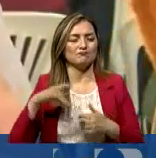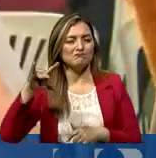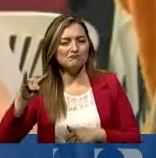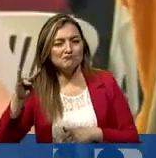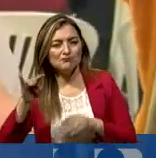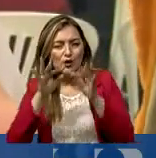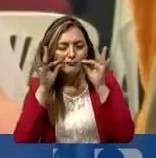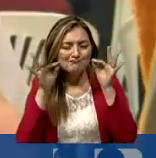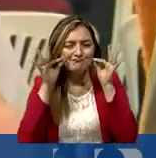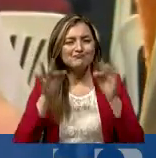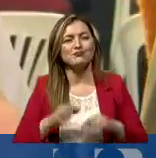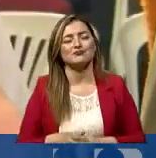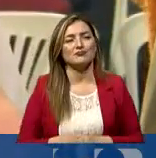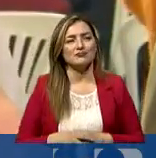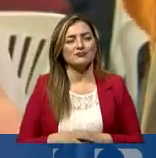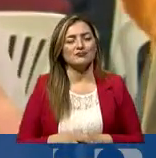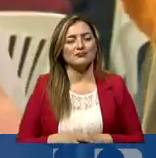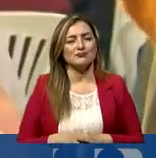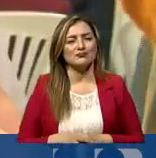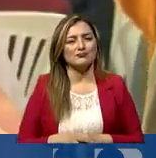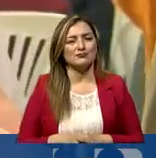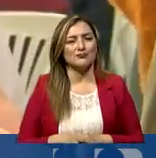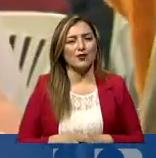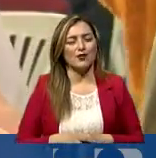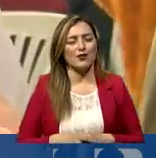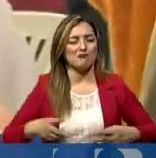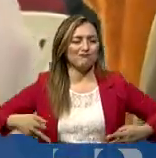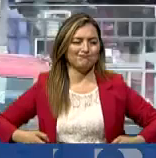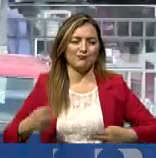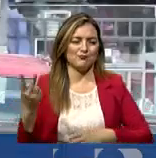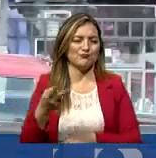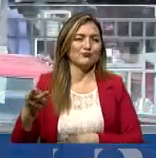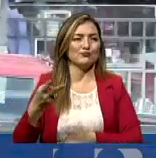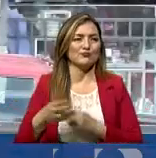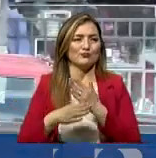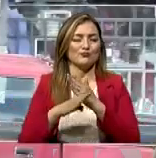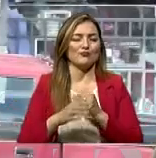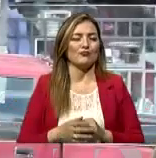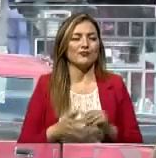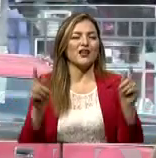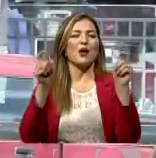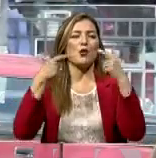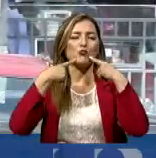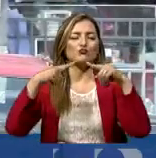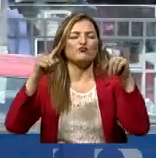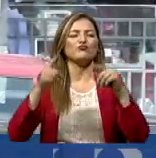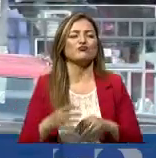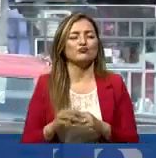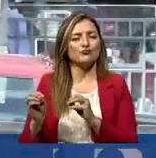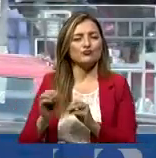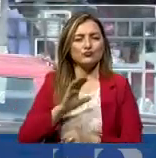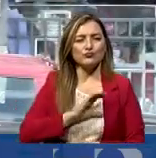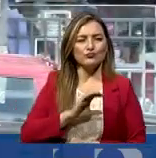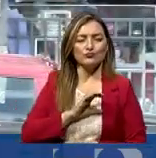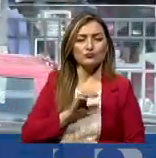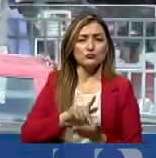felinos, castración y machos de esterilización en hembras. La campaña de esterilización masiva del que está organizando el municipio, ¿no?